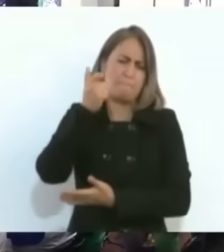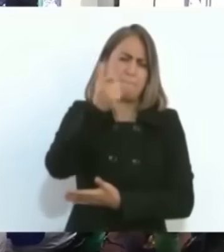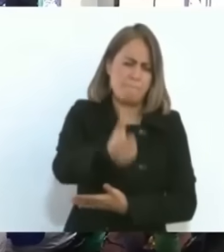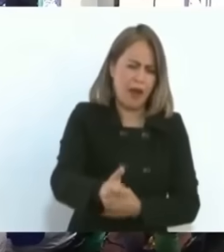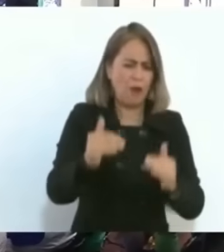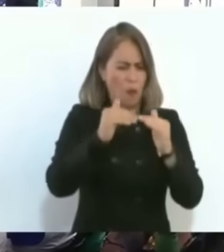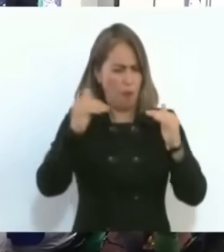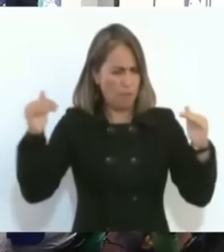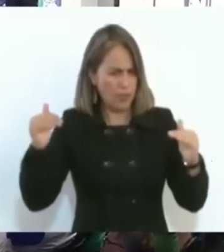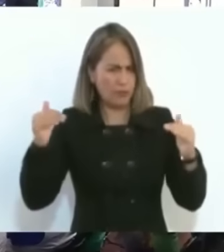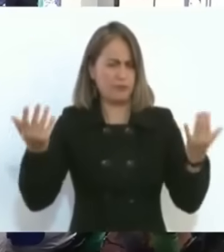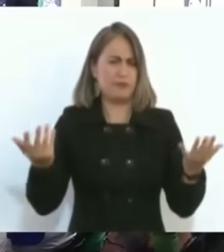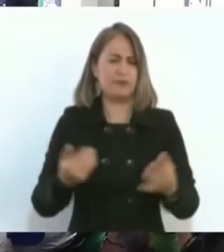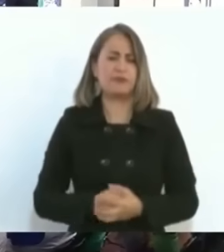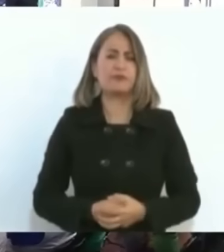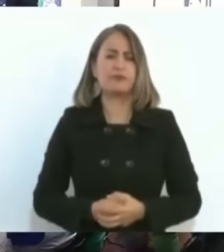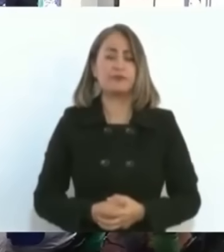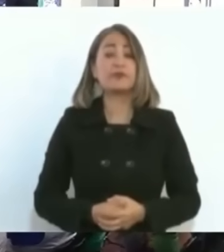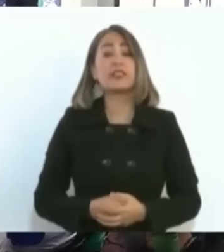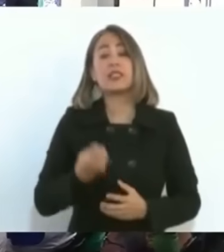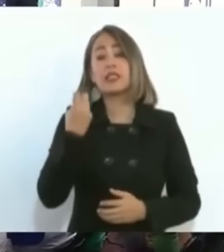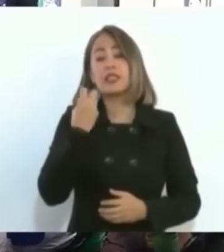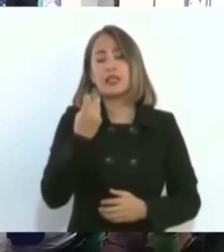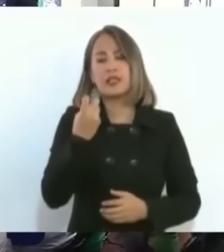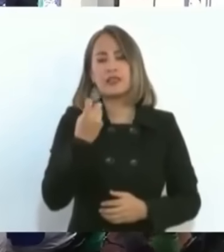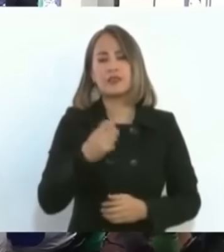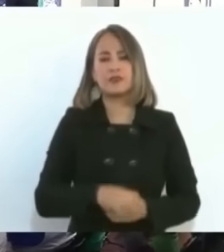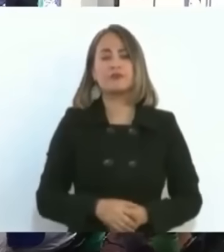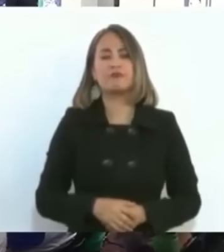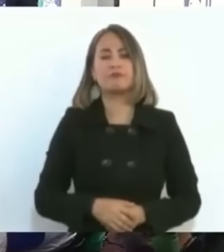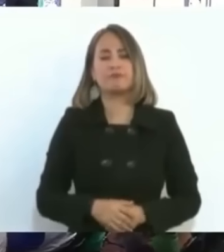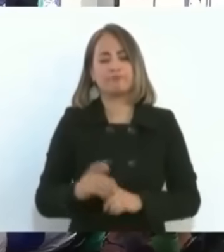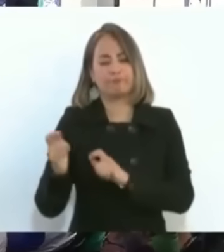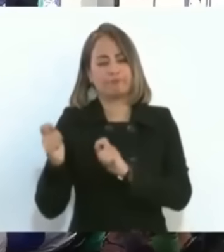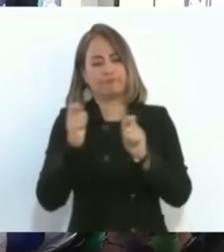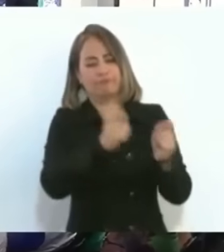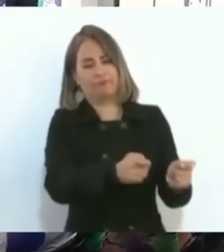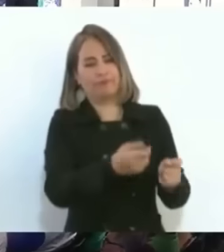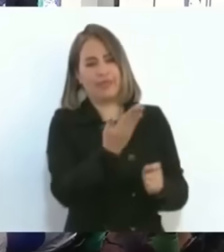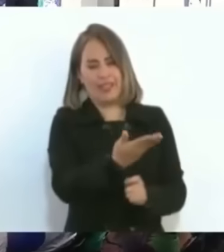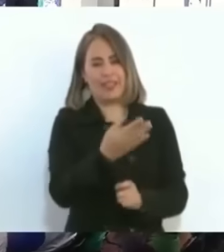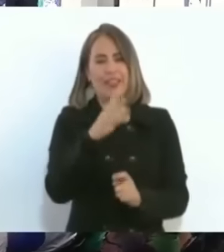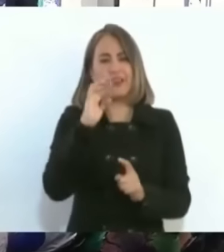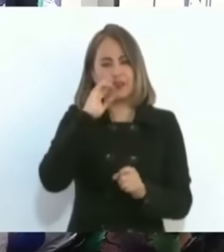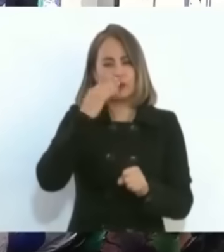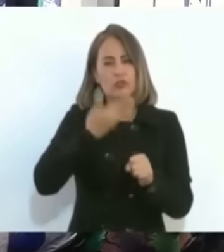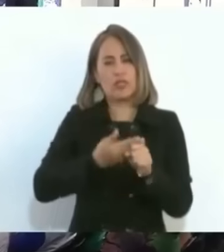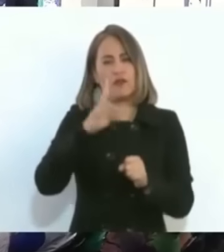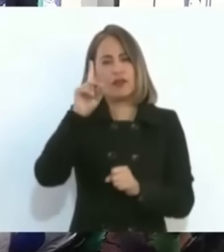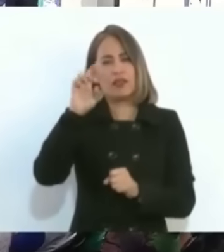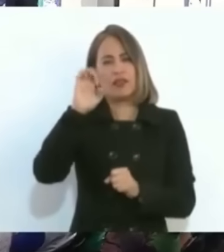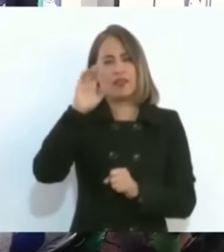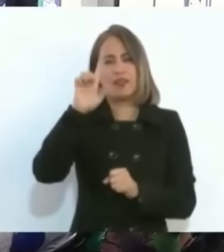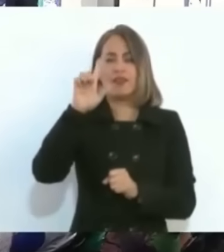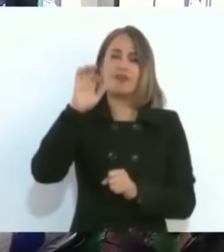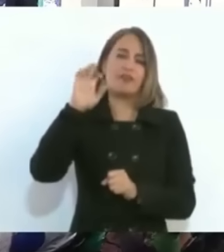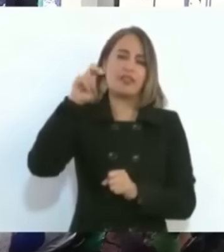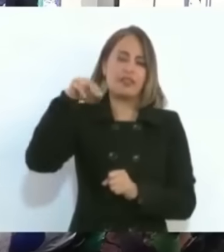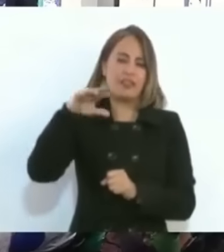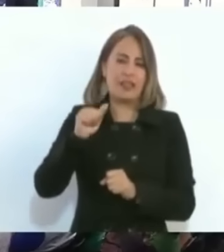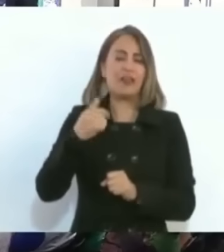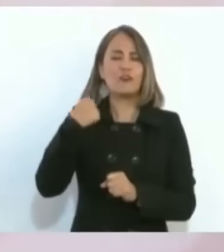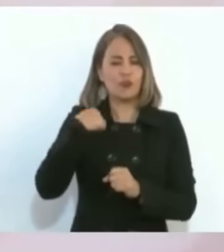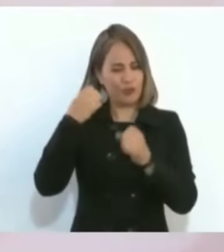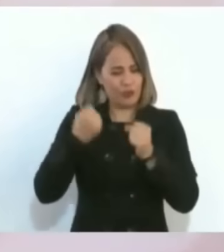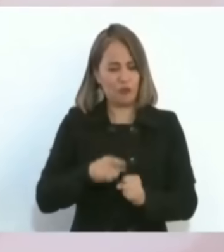la federación. Esa es una tarea que le estamos dejando a la maestra Delfina y yo estoy seguro que la va